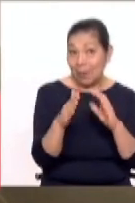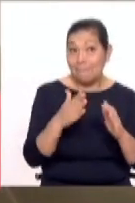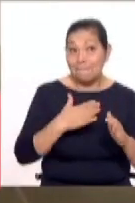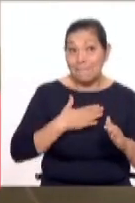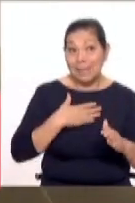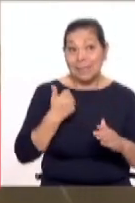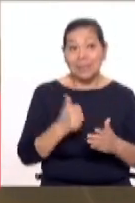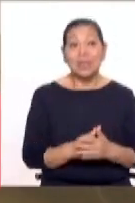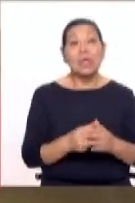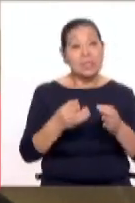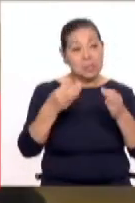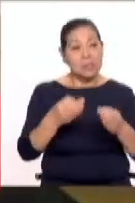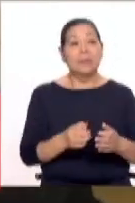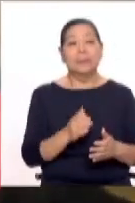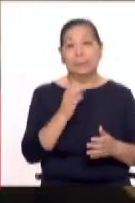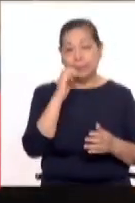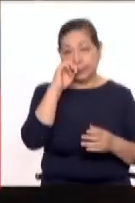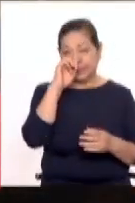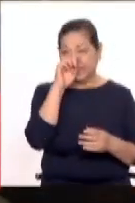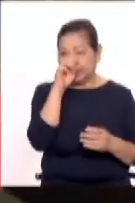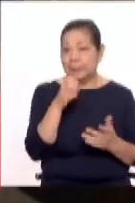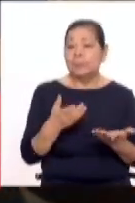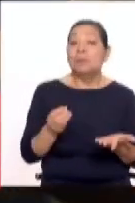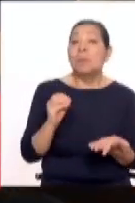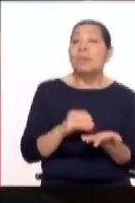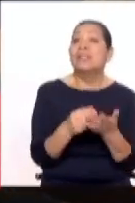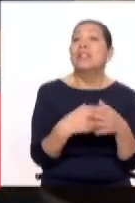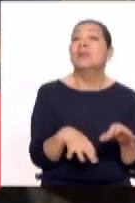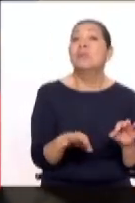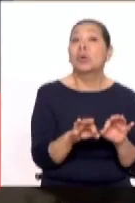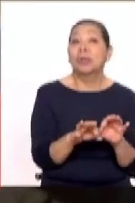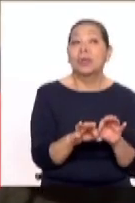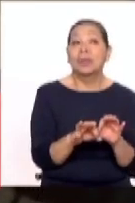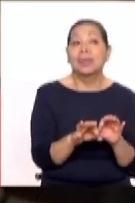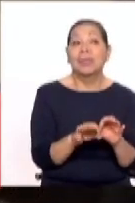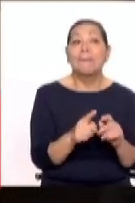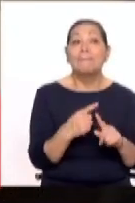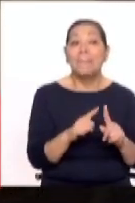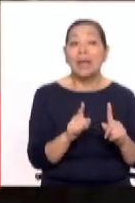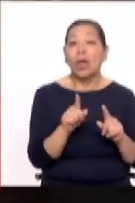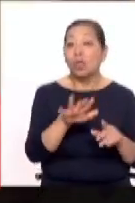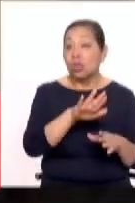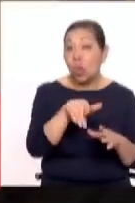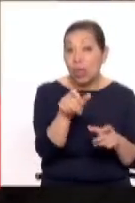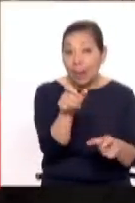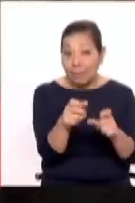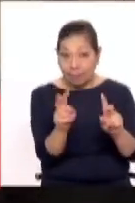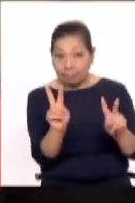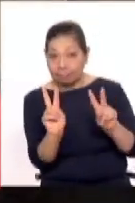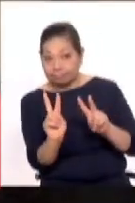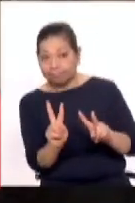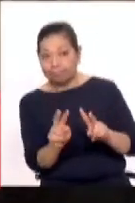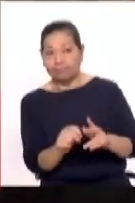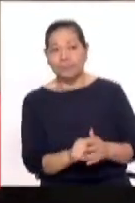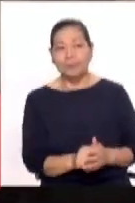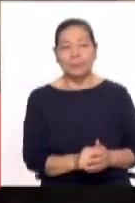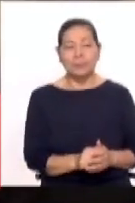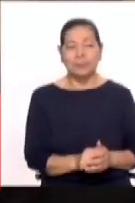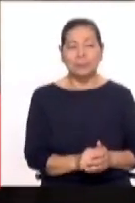Celu Seguro, ¿no? Justamente para dar lo más importante, los tips más importantes para todos los ciudadanos.